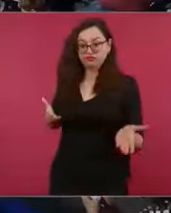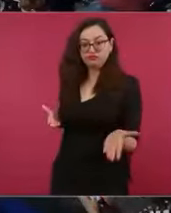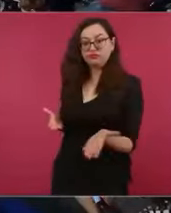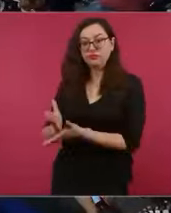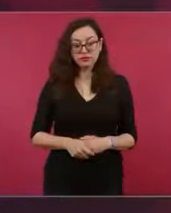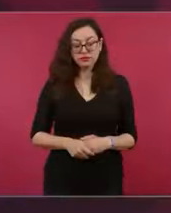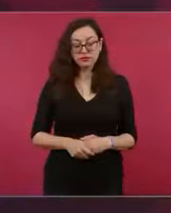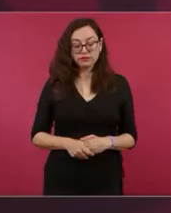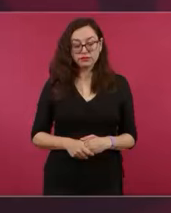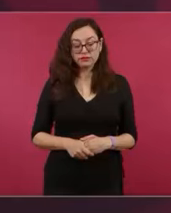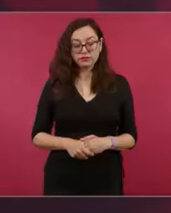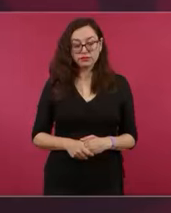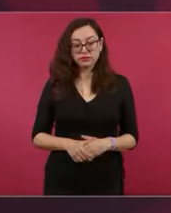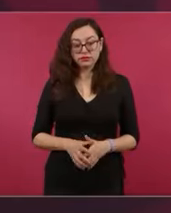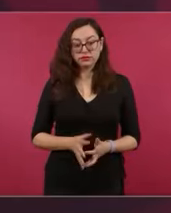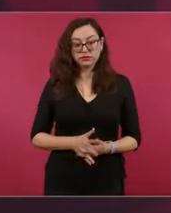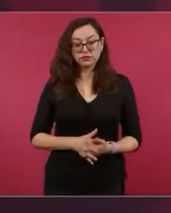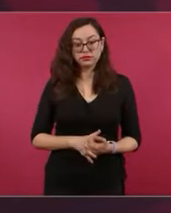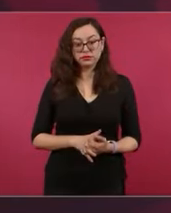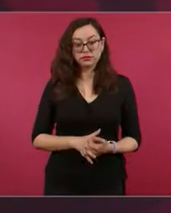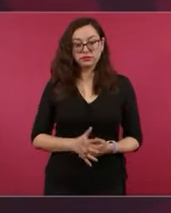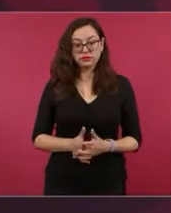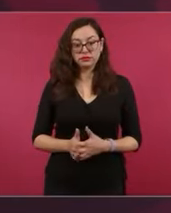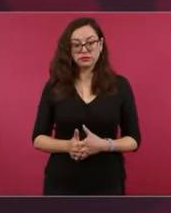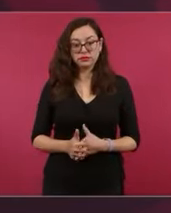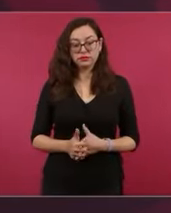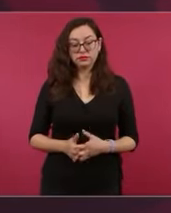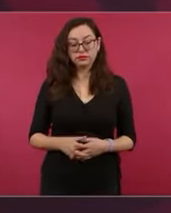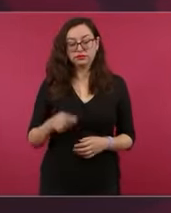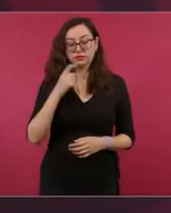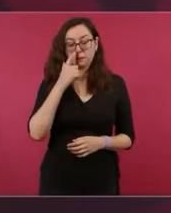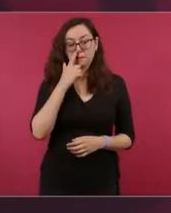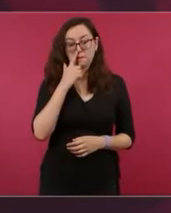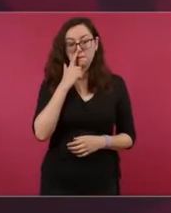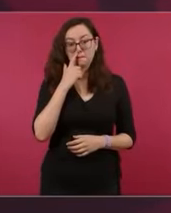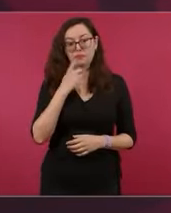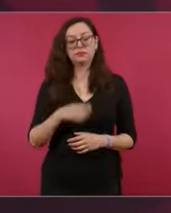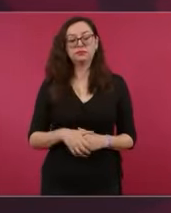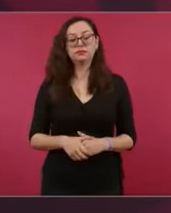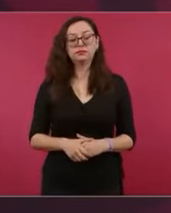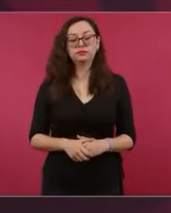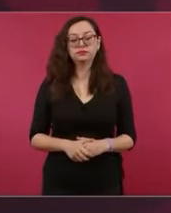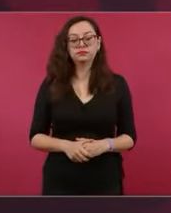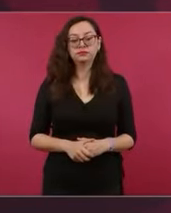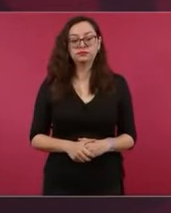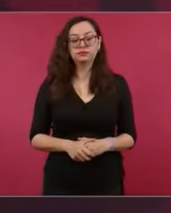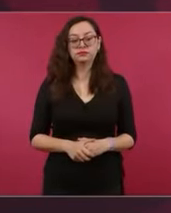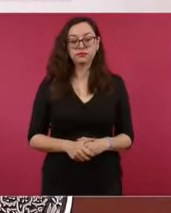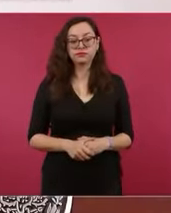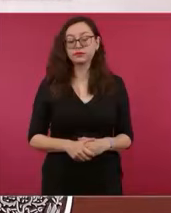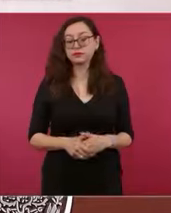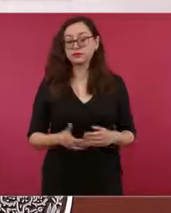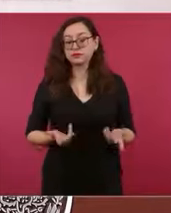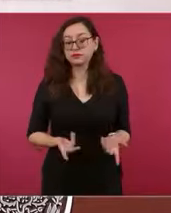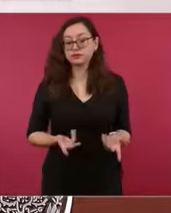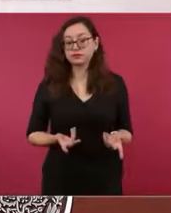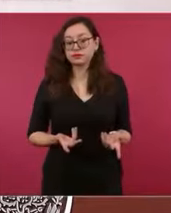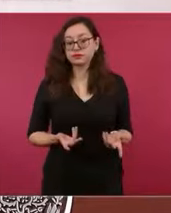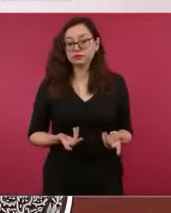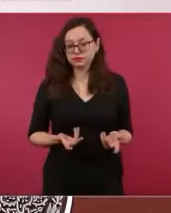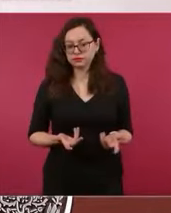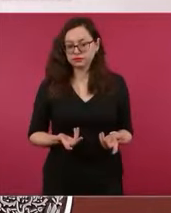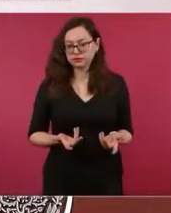México. Ellos llegaron a expulsar del país al